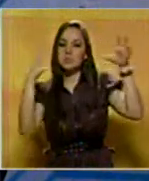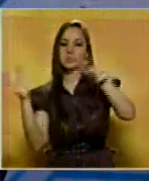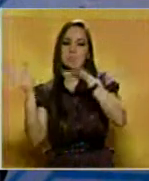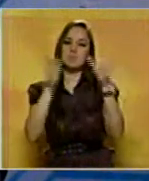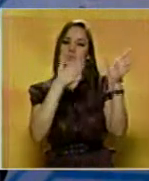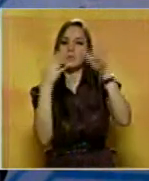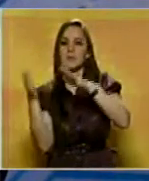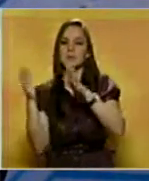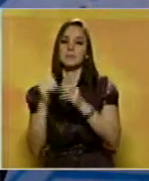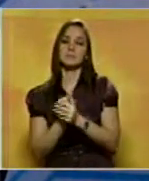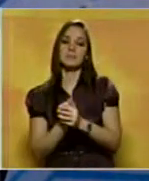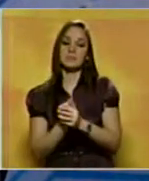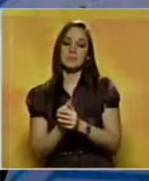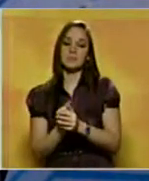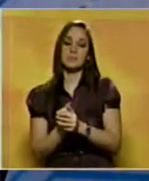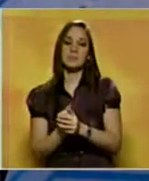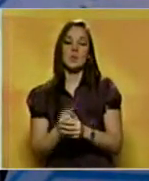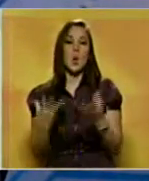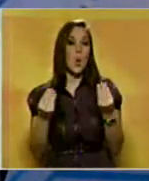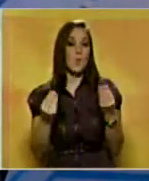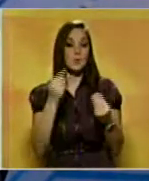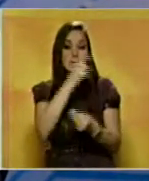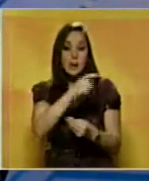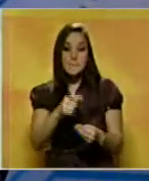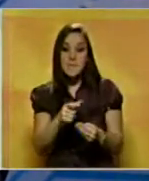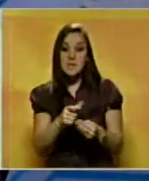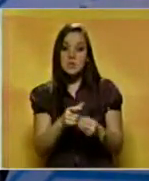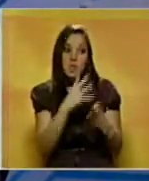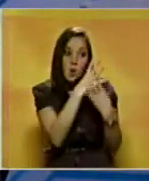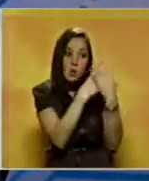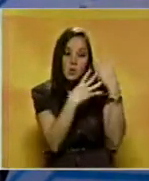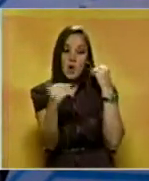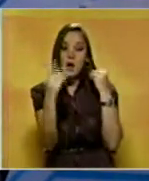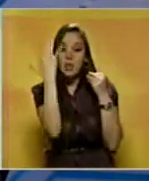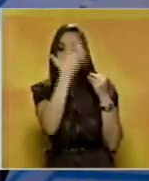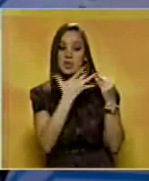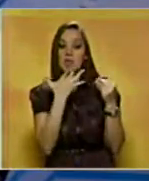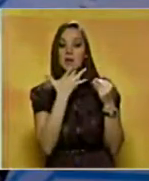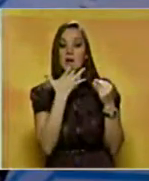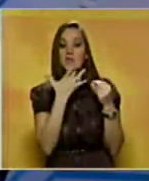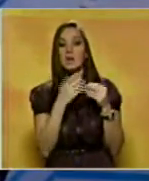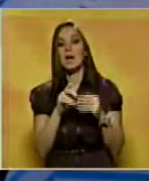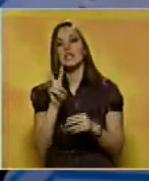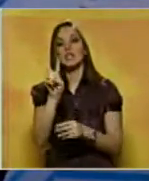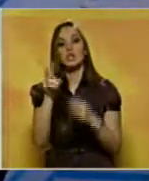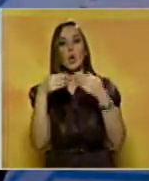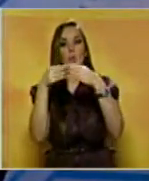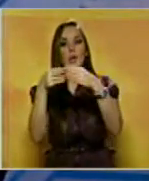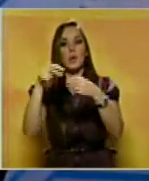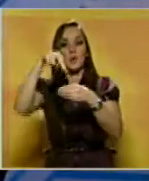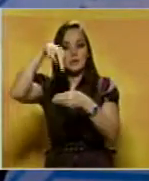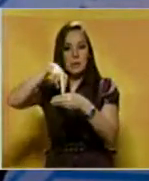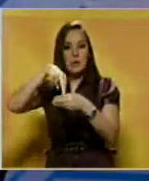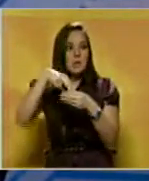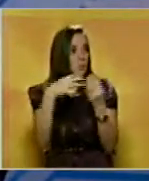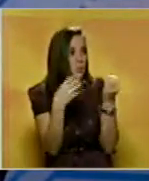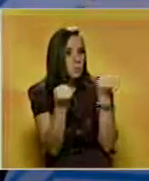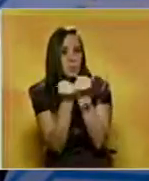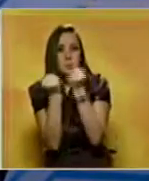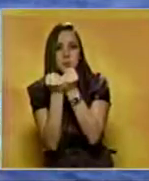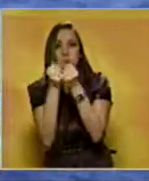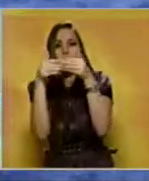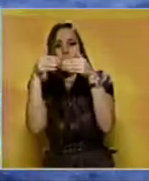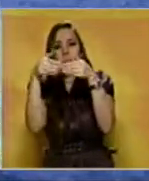al menos 200 refugiados que huían de la guerra en Siria y del África subsahariana murieron tras hundirse dos barcos frente a las costas de Libia la